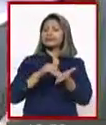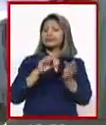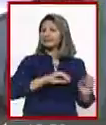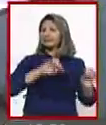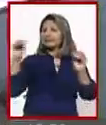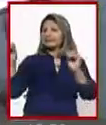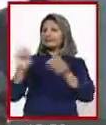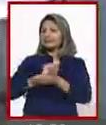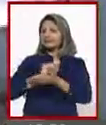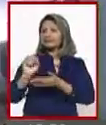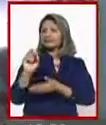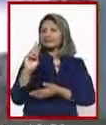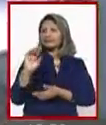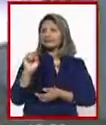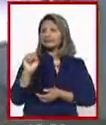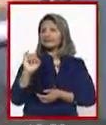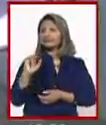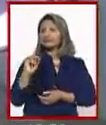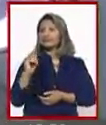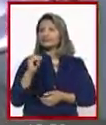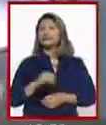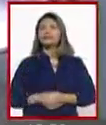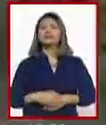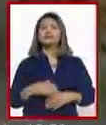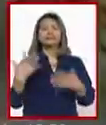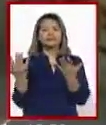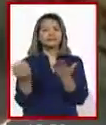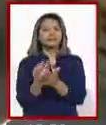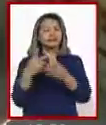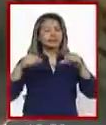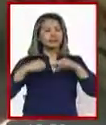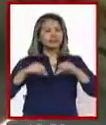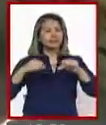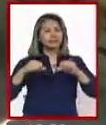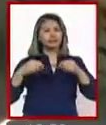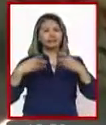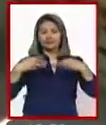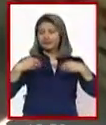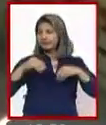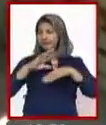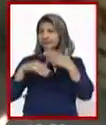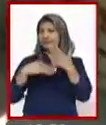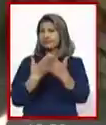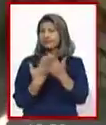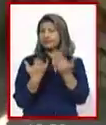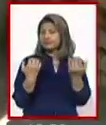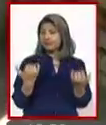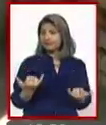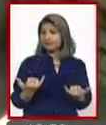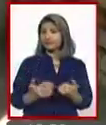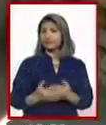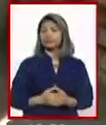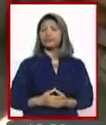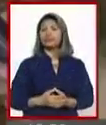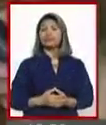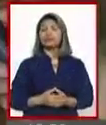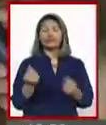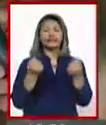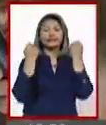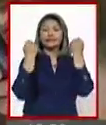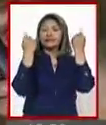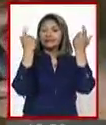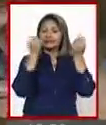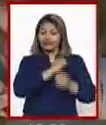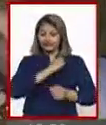Santa Rosita y nos dieron ese lugar aquí en el mercado Abasto, ahí estuvimos vendiendo. Y ahora mire, la sorpresa que nos